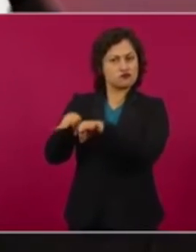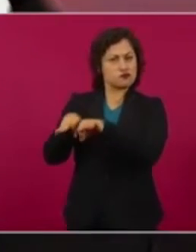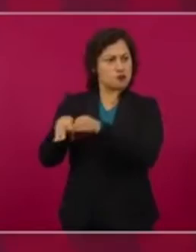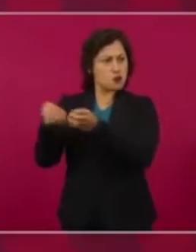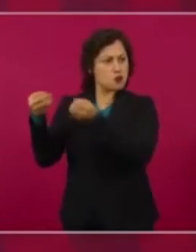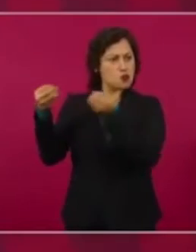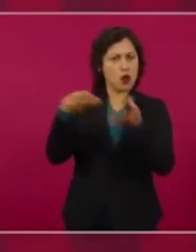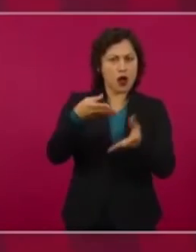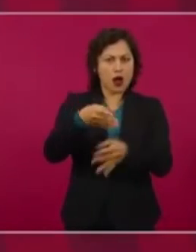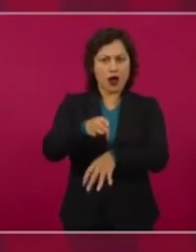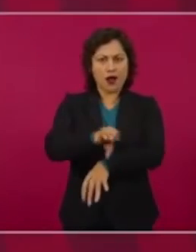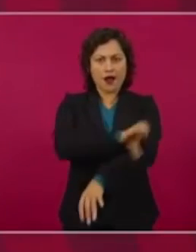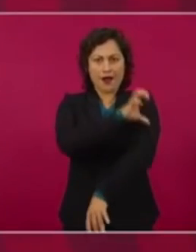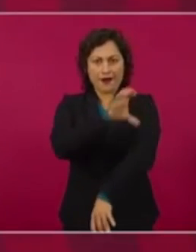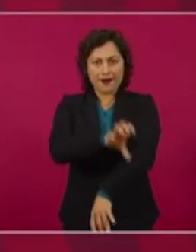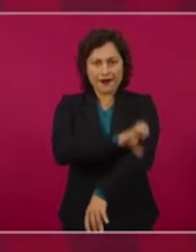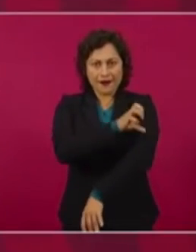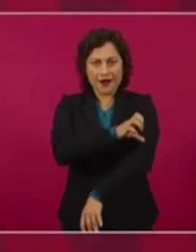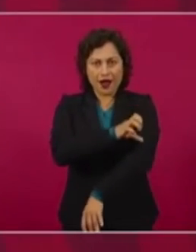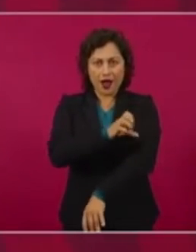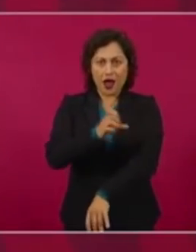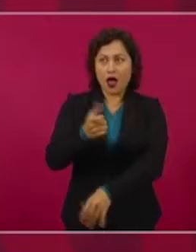van a haber aumentos.